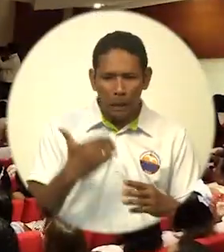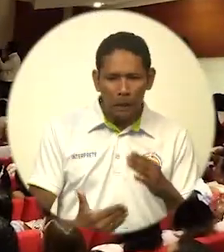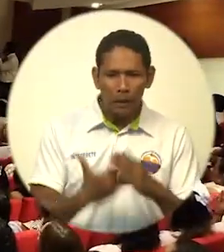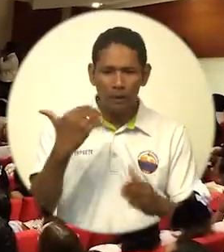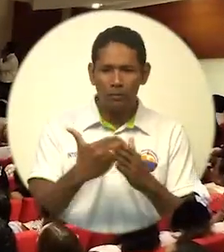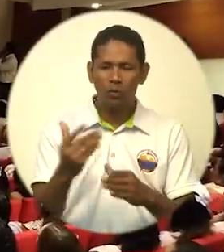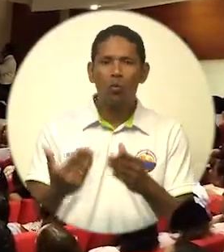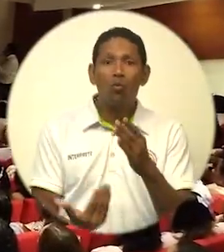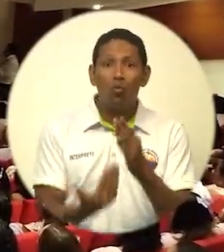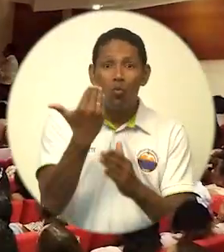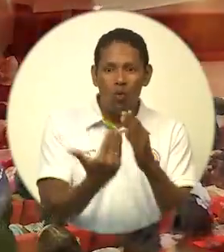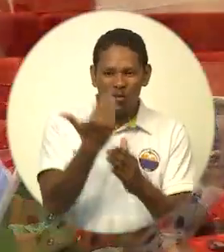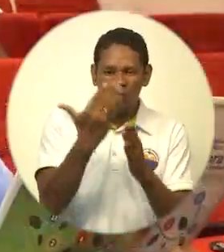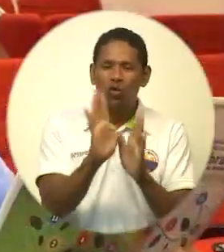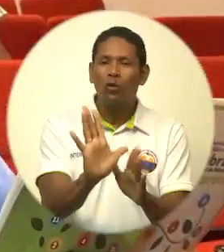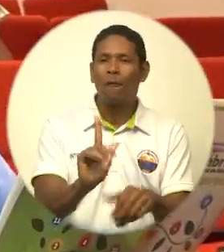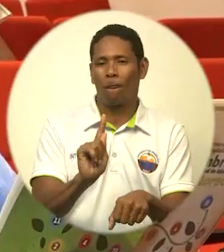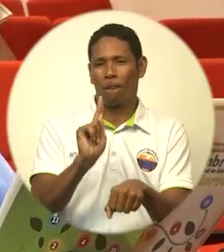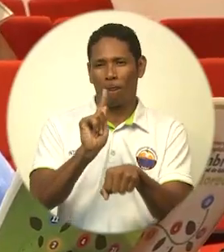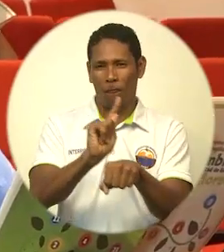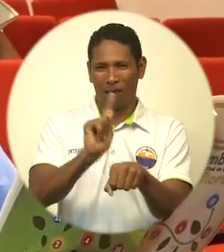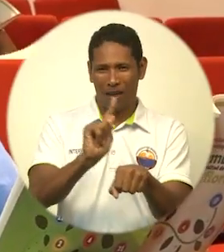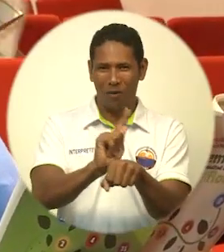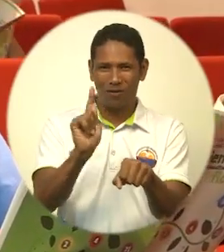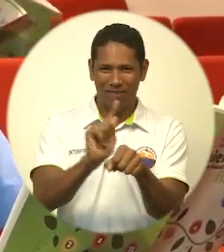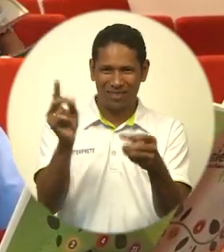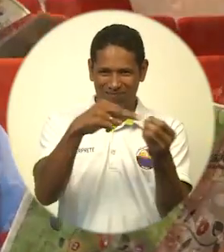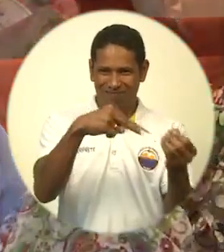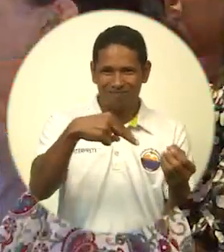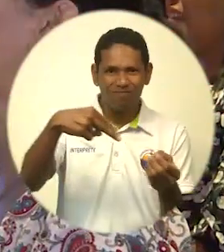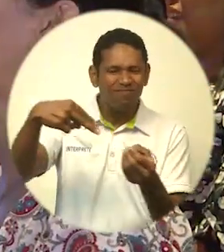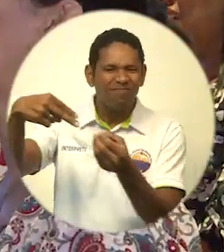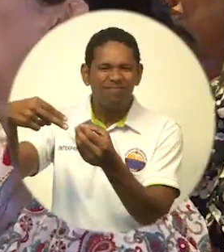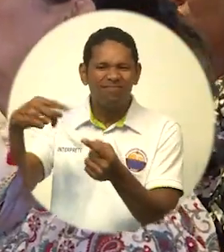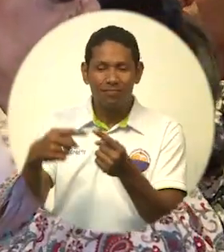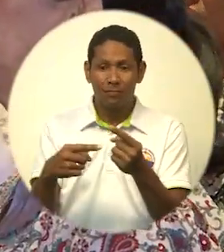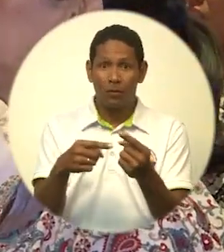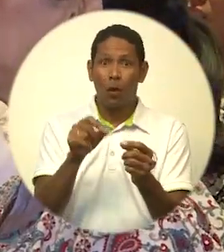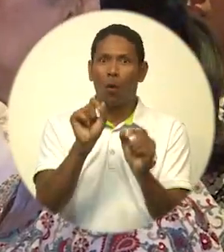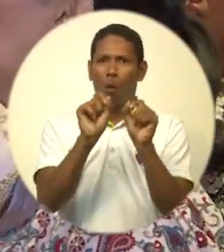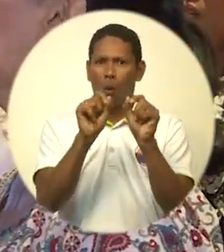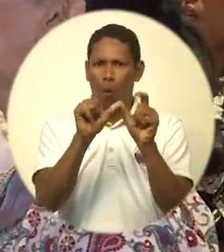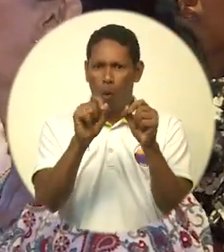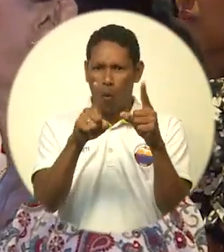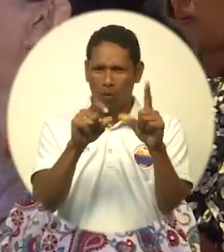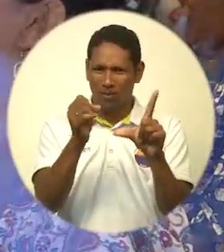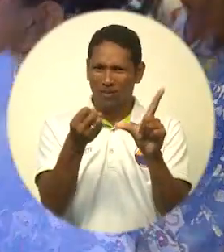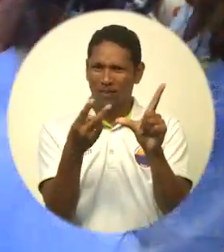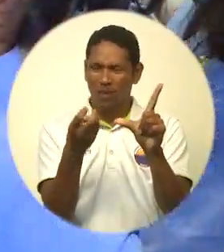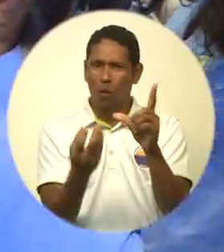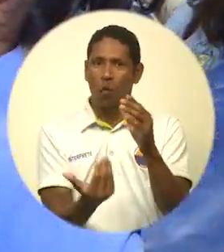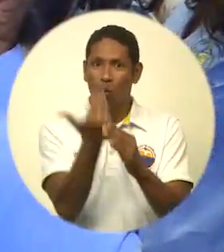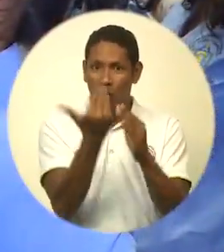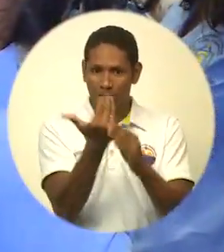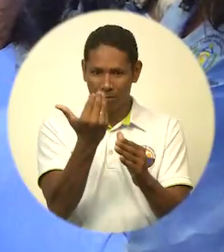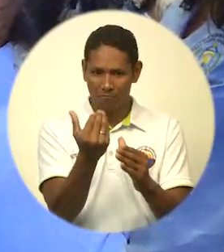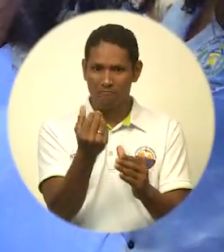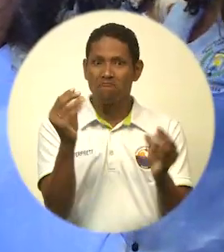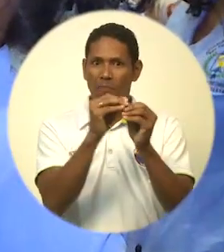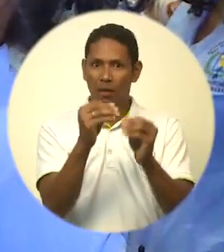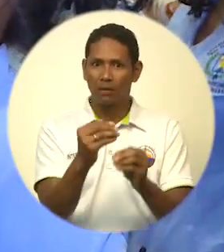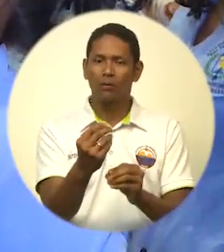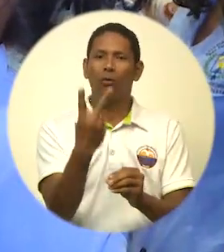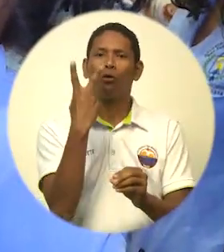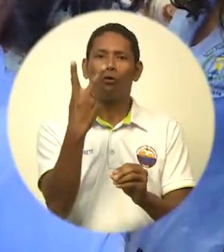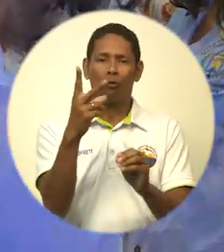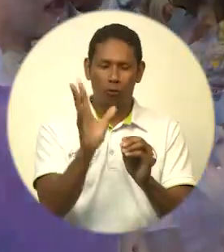La Universidad del Magdalena realizó el lanzamiento de su nueva oferta académica de la Facultad de Ciencias de la Educación, que está conformada por